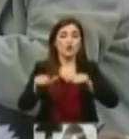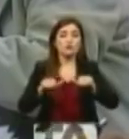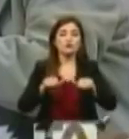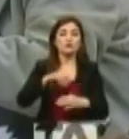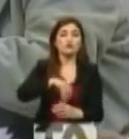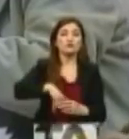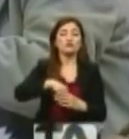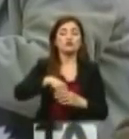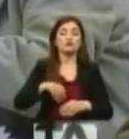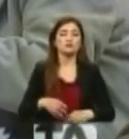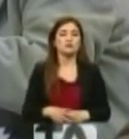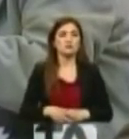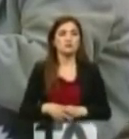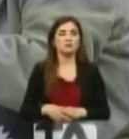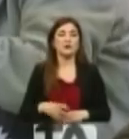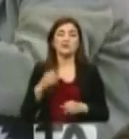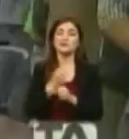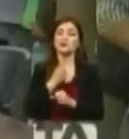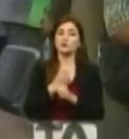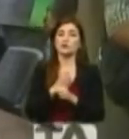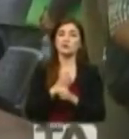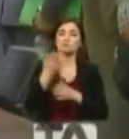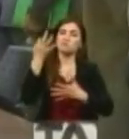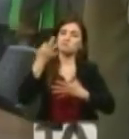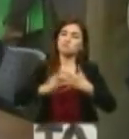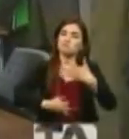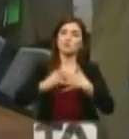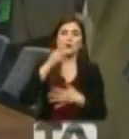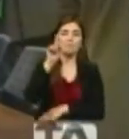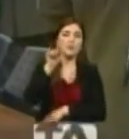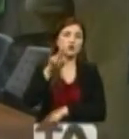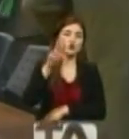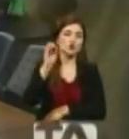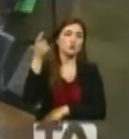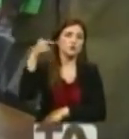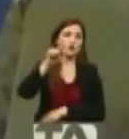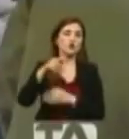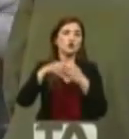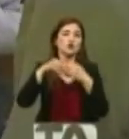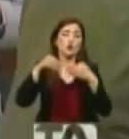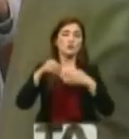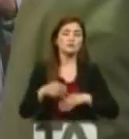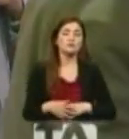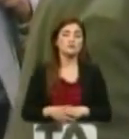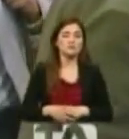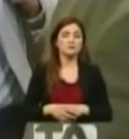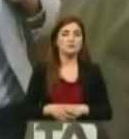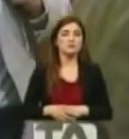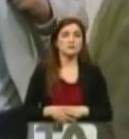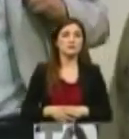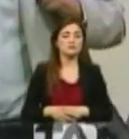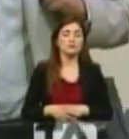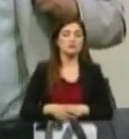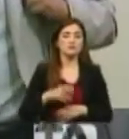esos fondos, que según los trabajadores suman alrededor de 1.200 millones de dólares, correspondientes a